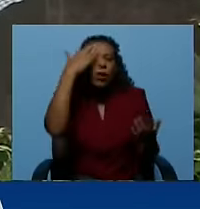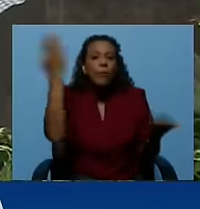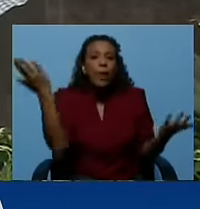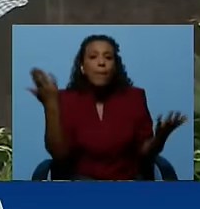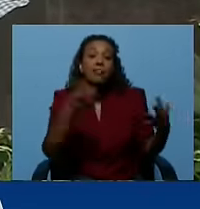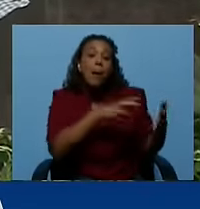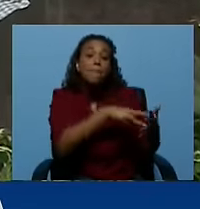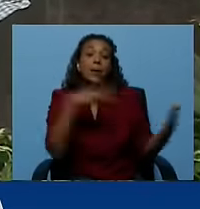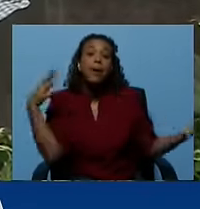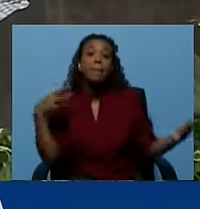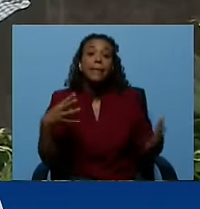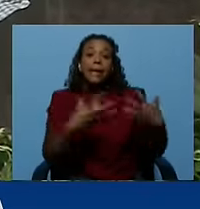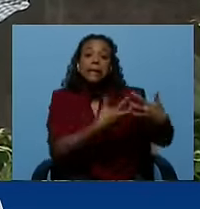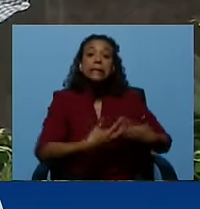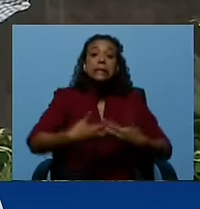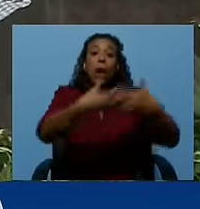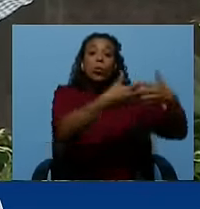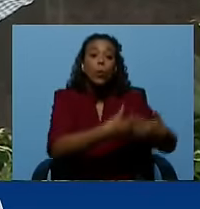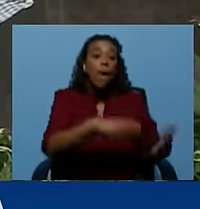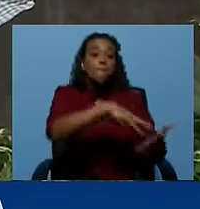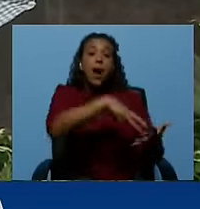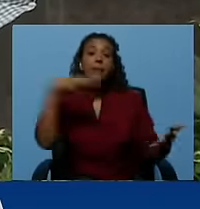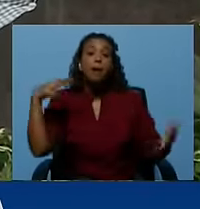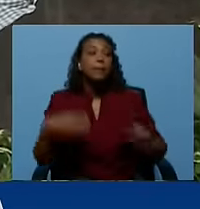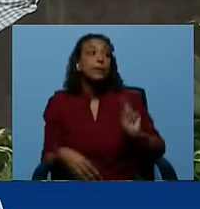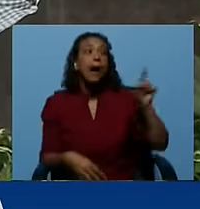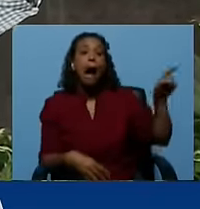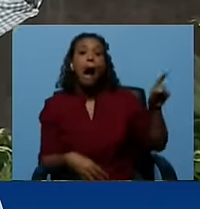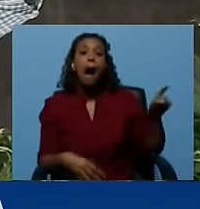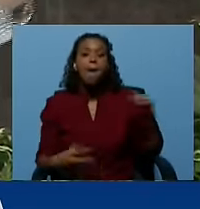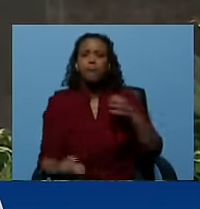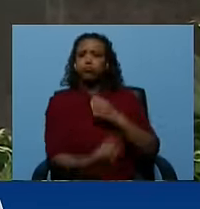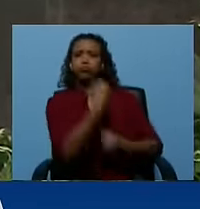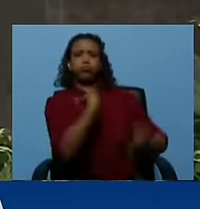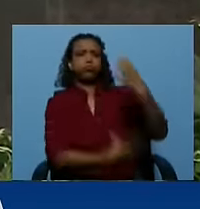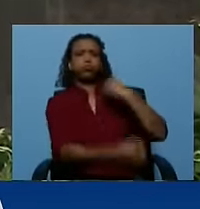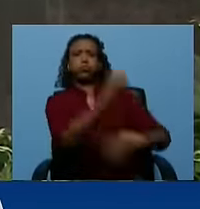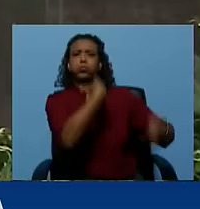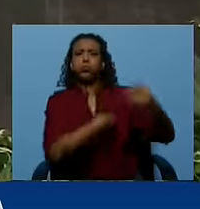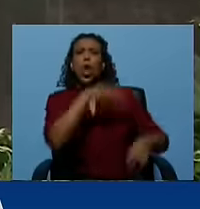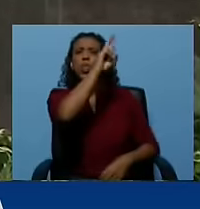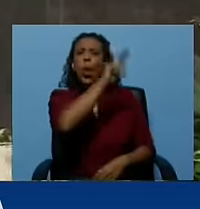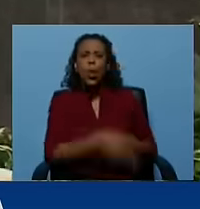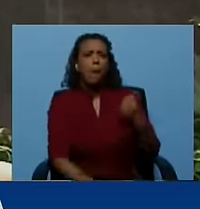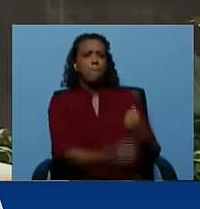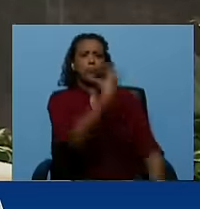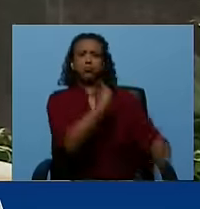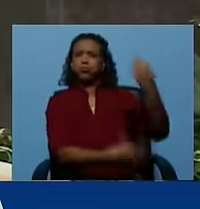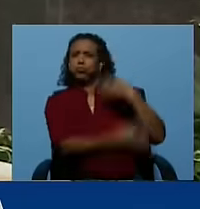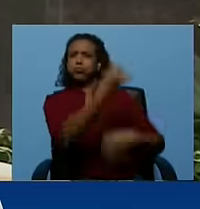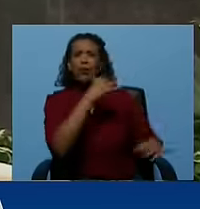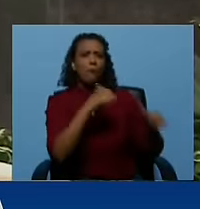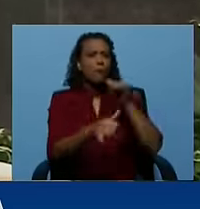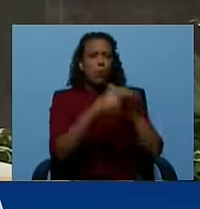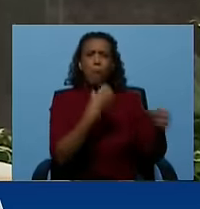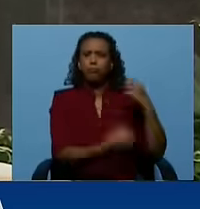Desde Miami nos lanzan ataques de millones de bots por día. Granjas.